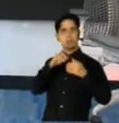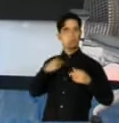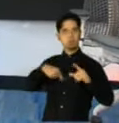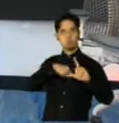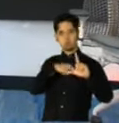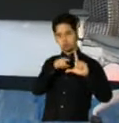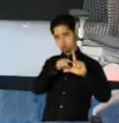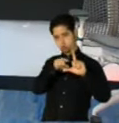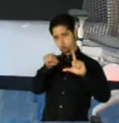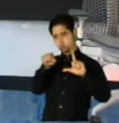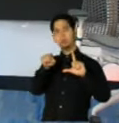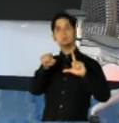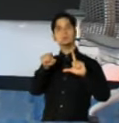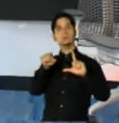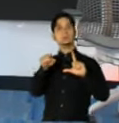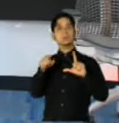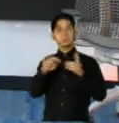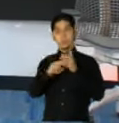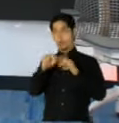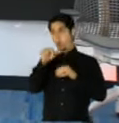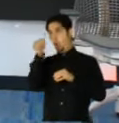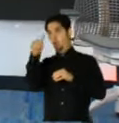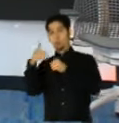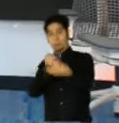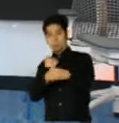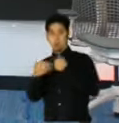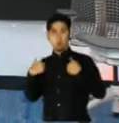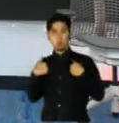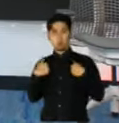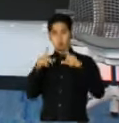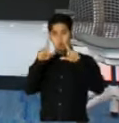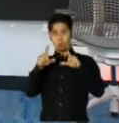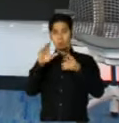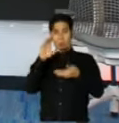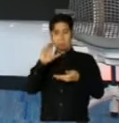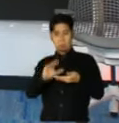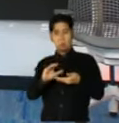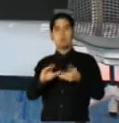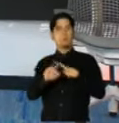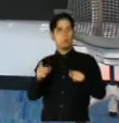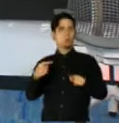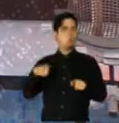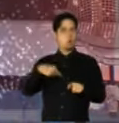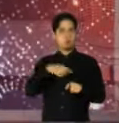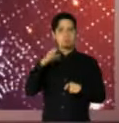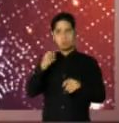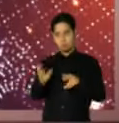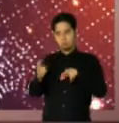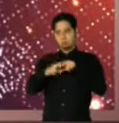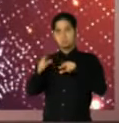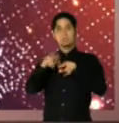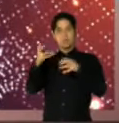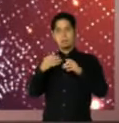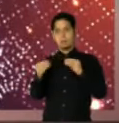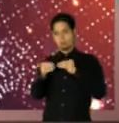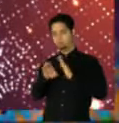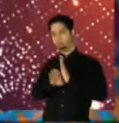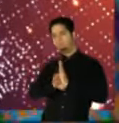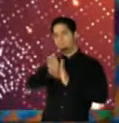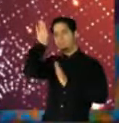tenemos bien pocas pruebas en comparación con otros lugares del mundo, pero vamos en aumento. Queremos que eso aumente significativamente para